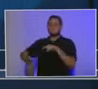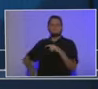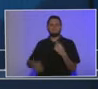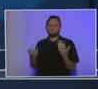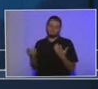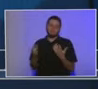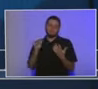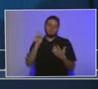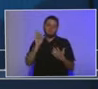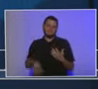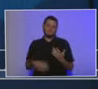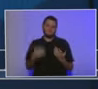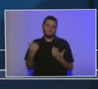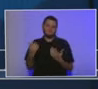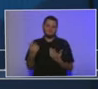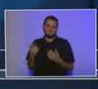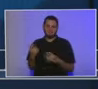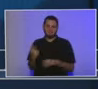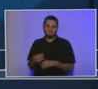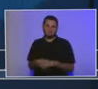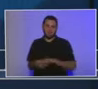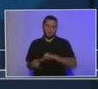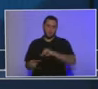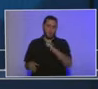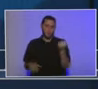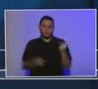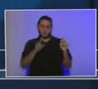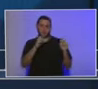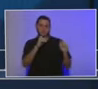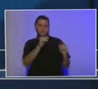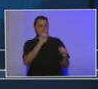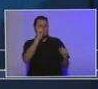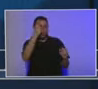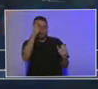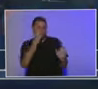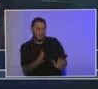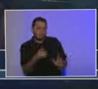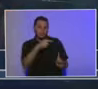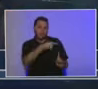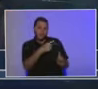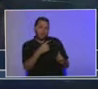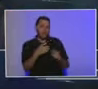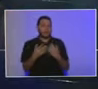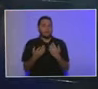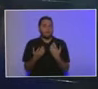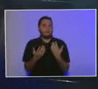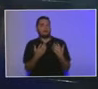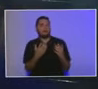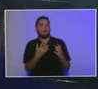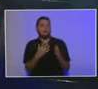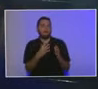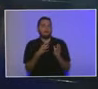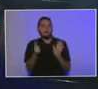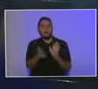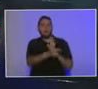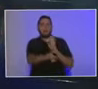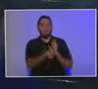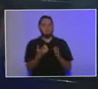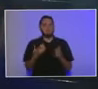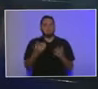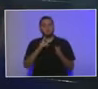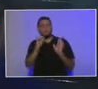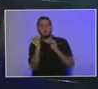violó y no lo acusaron. Tú tienes que bregar con tu situación en particular. ¿Cómo lo ves tú, Eni, en el caso de la actuación